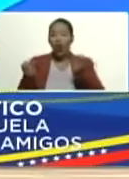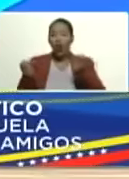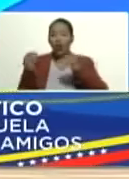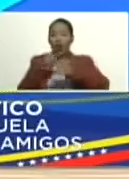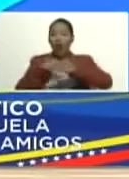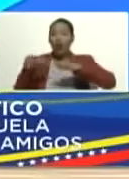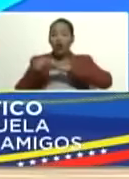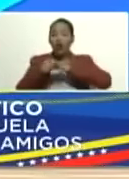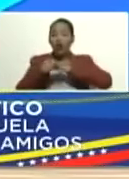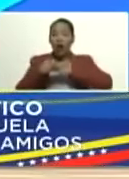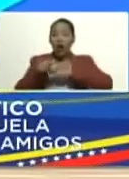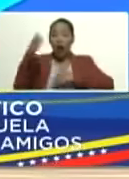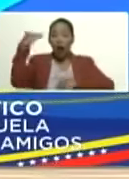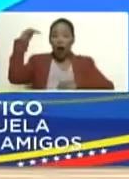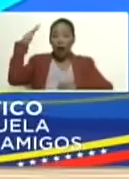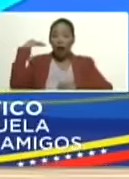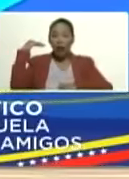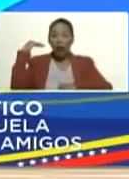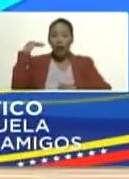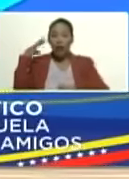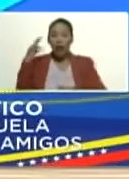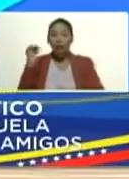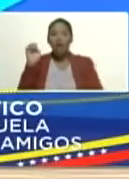Británica, Forger Burnham,